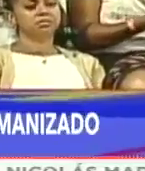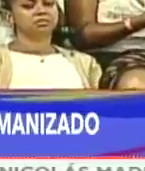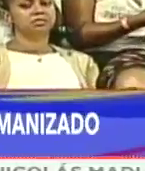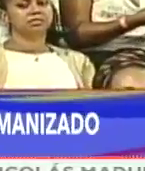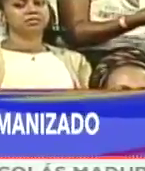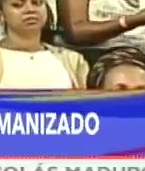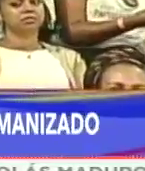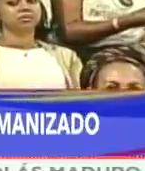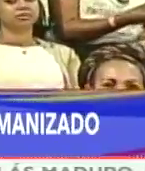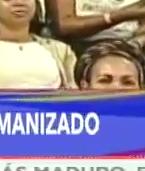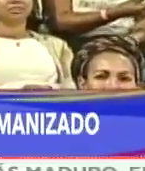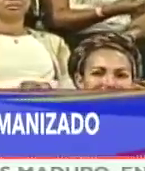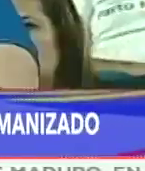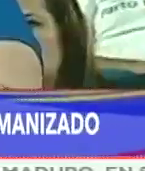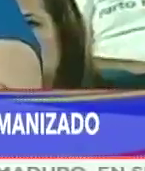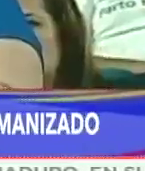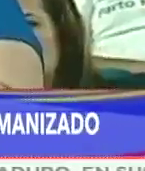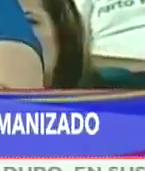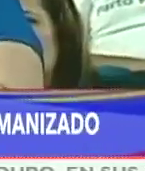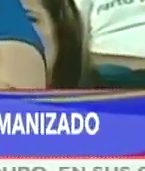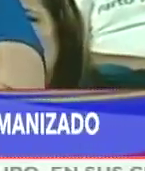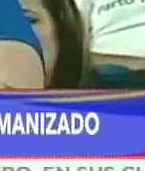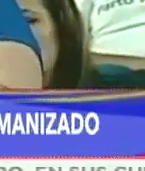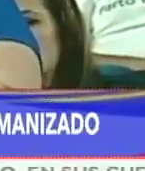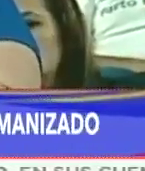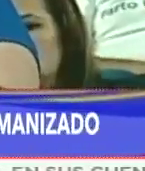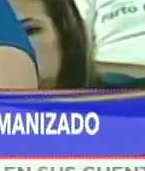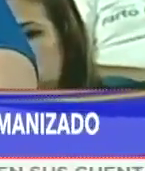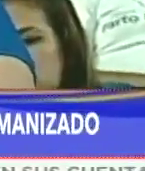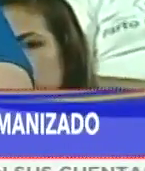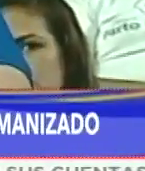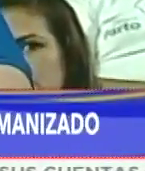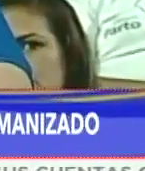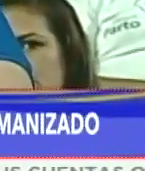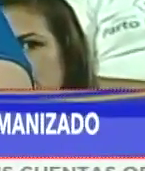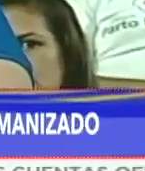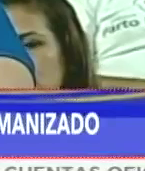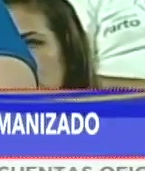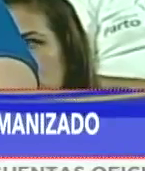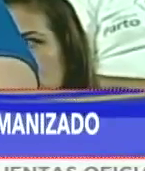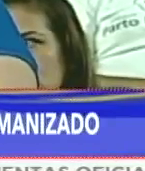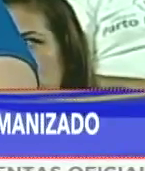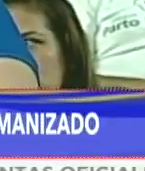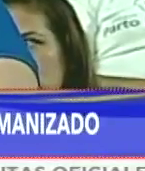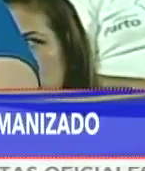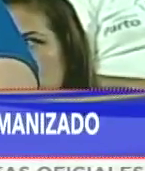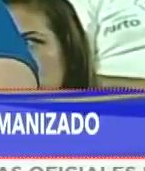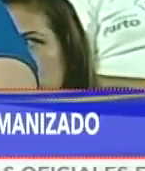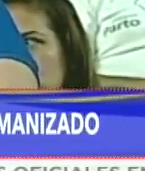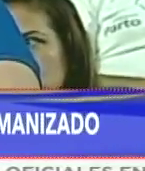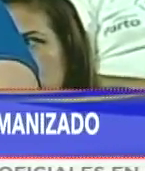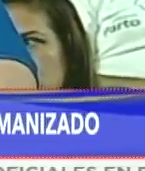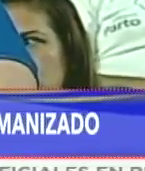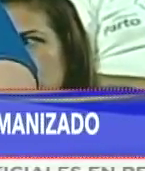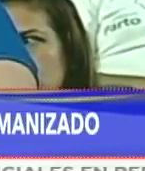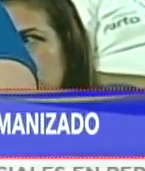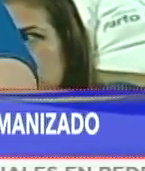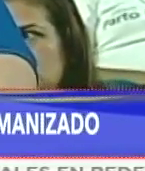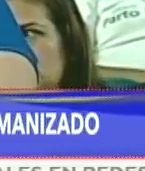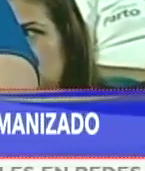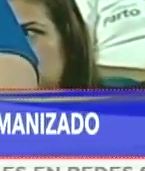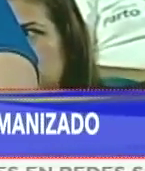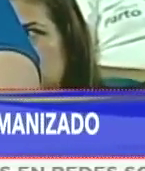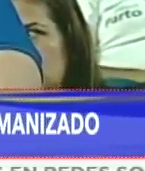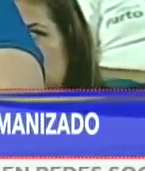hombre sensible y un líder que protege a su pueblo, pero sobre todo que sigue siendo un liderazgo